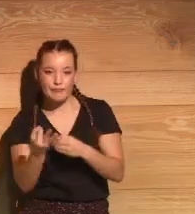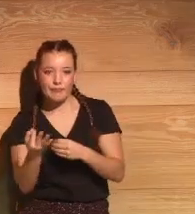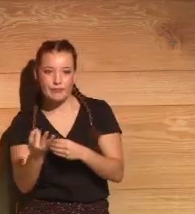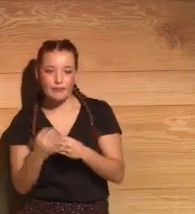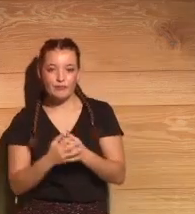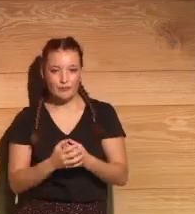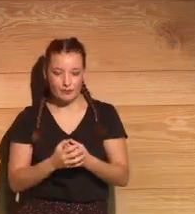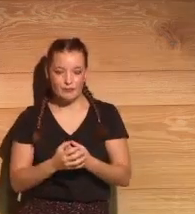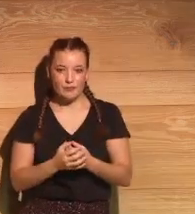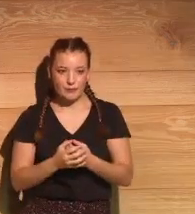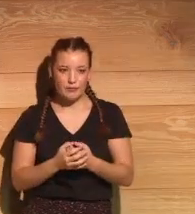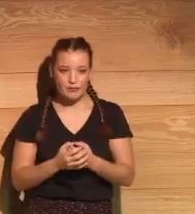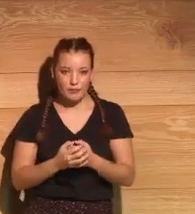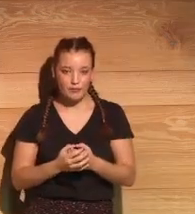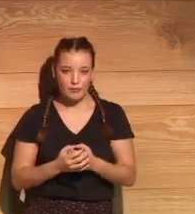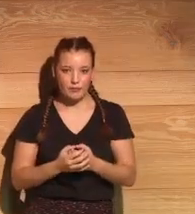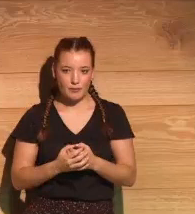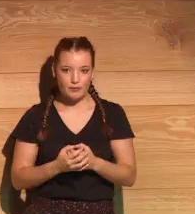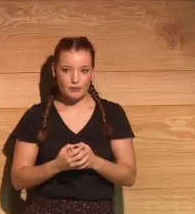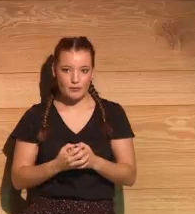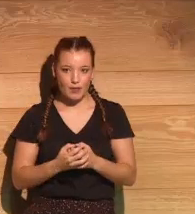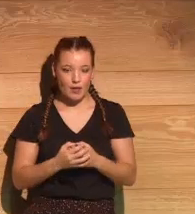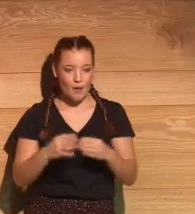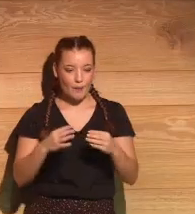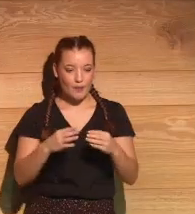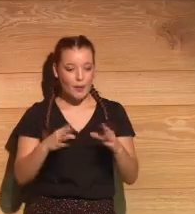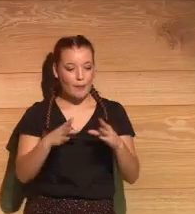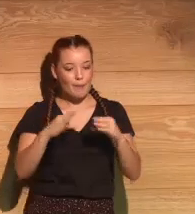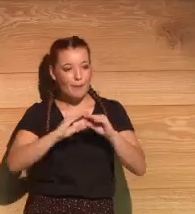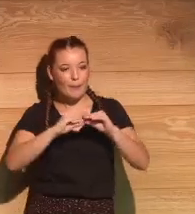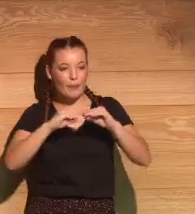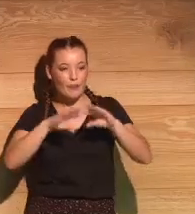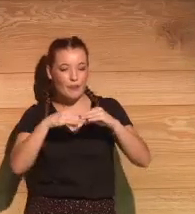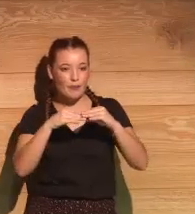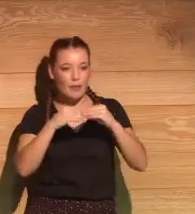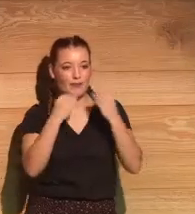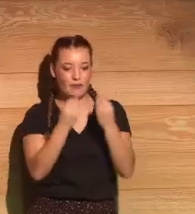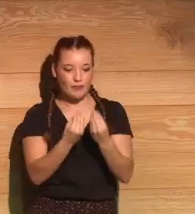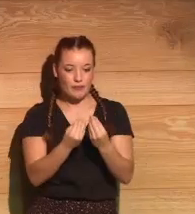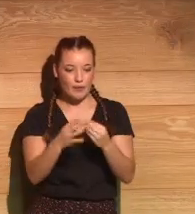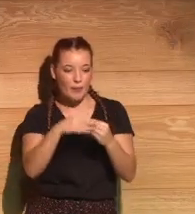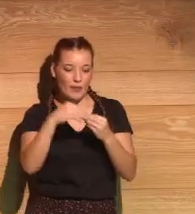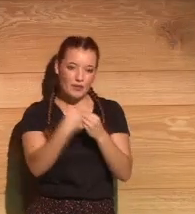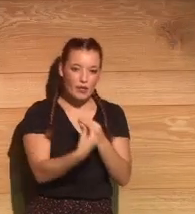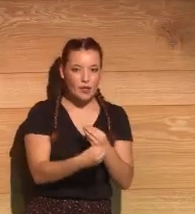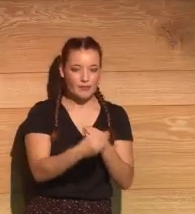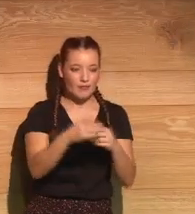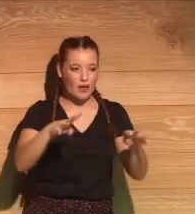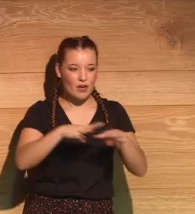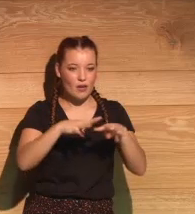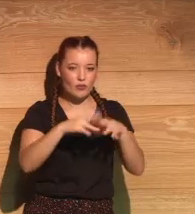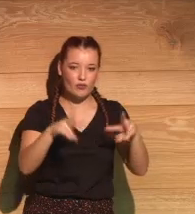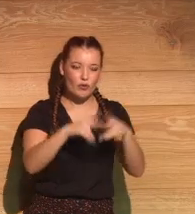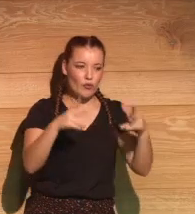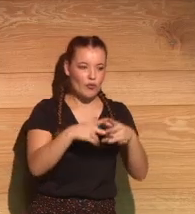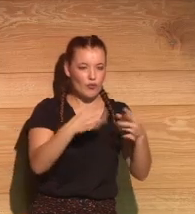completamente. Aparte de todo el material salvable que hay en las redes, que es muchísimo, pero ¿por qué alguien llega